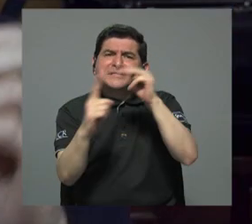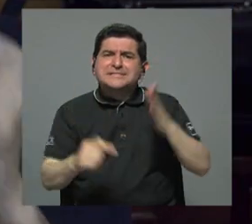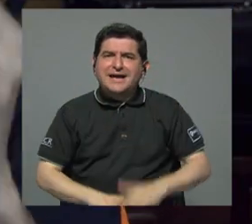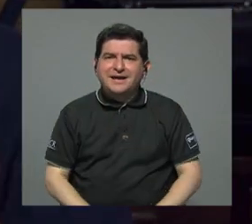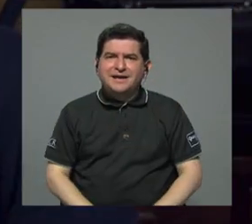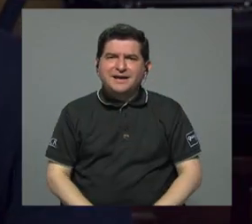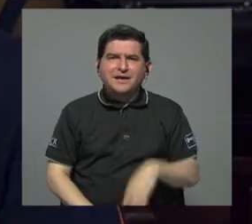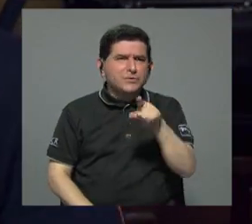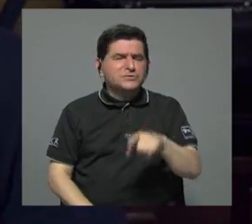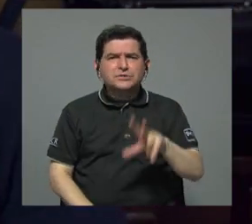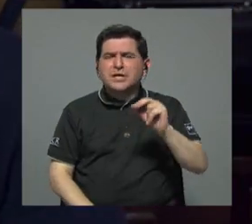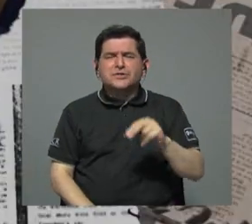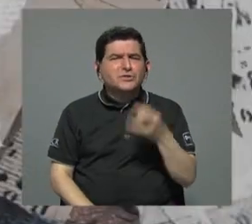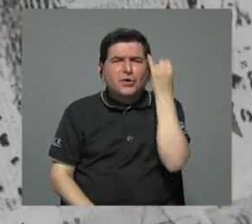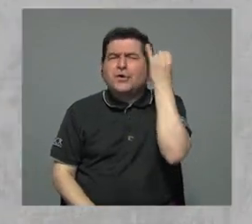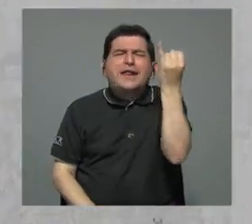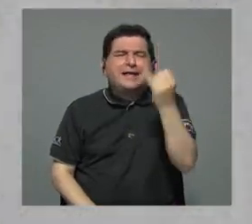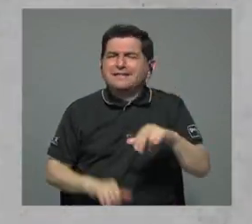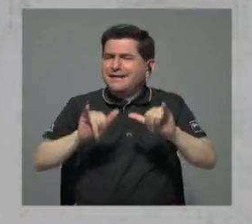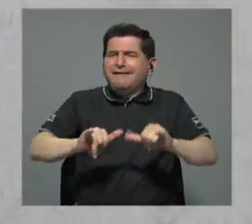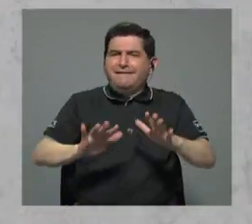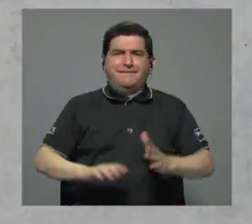no se quede con el clavo